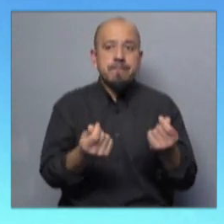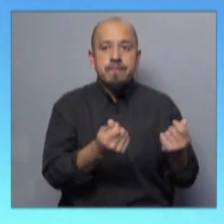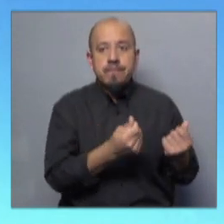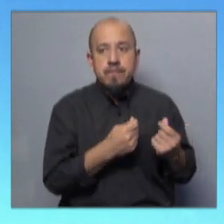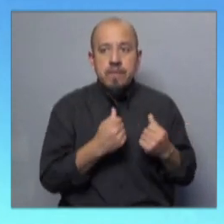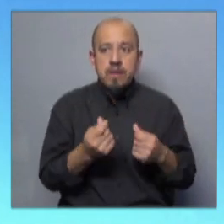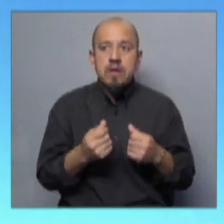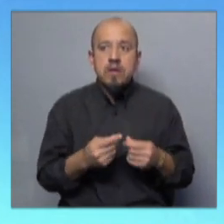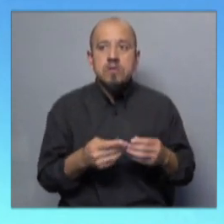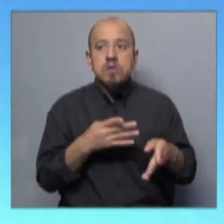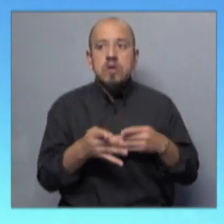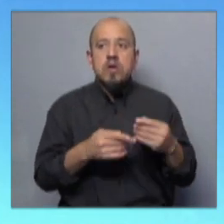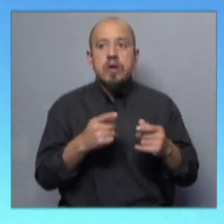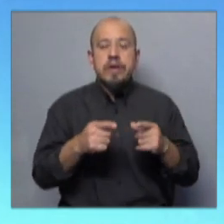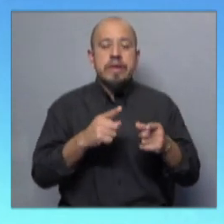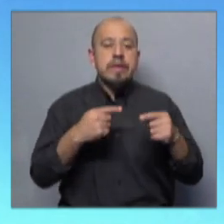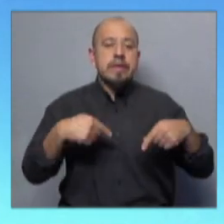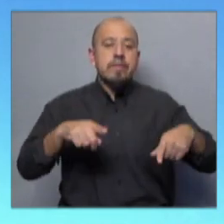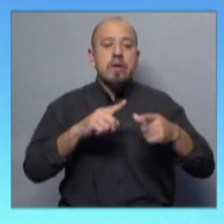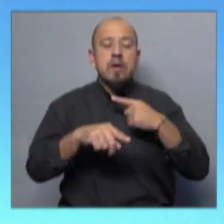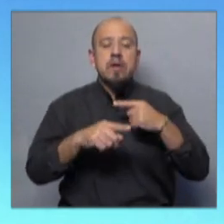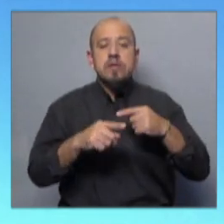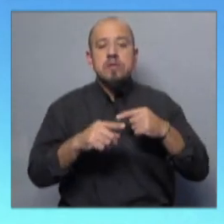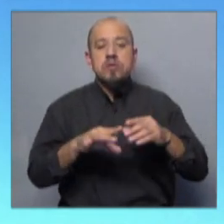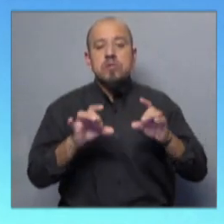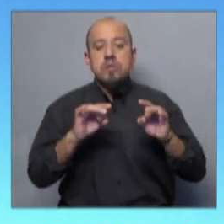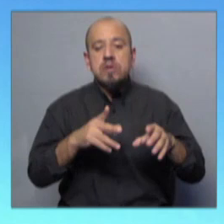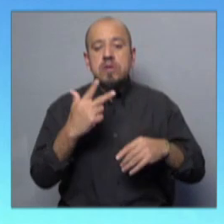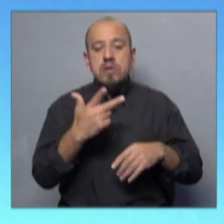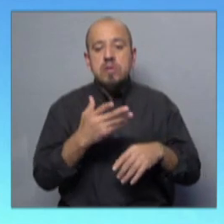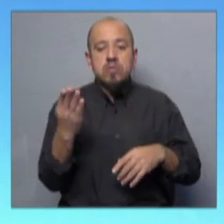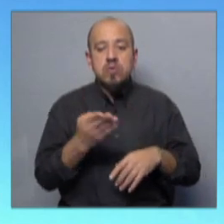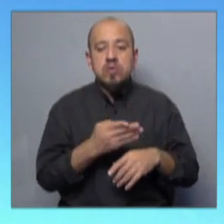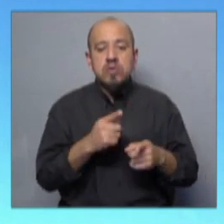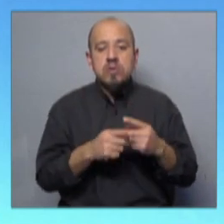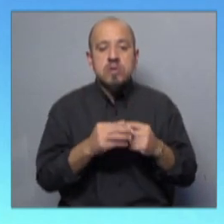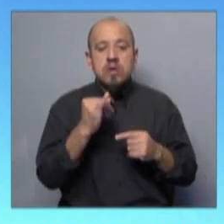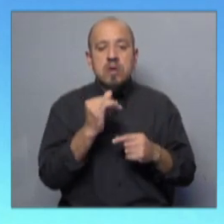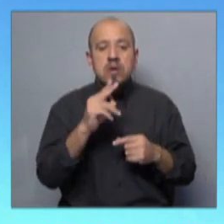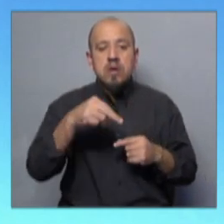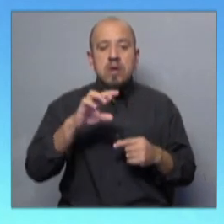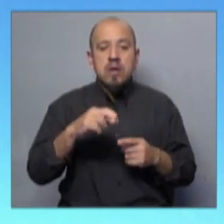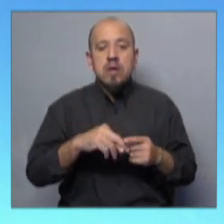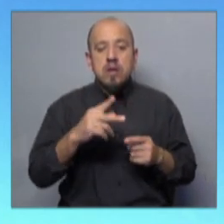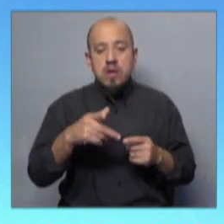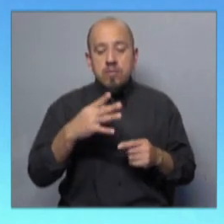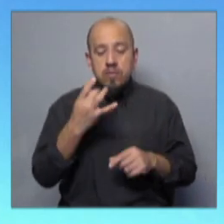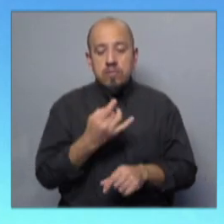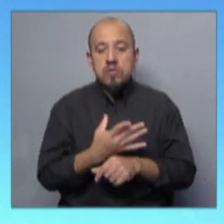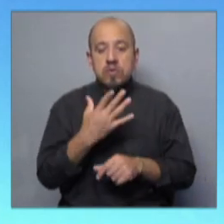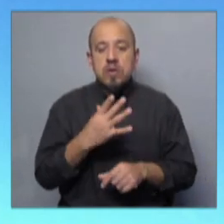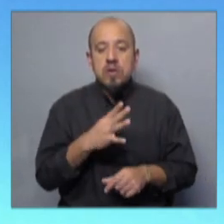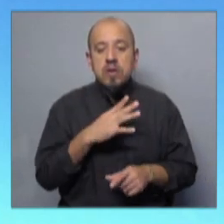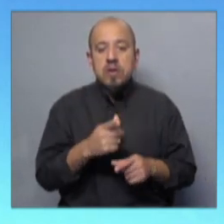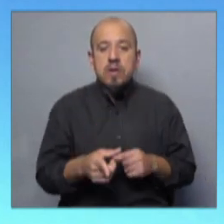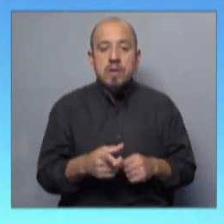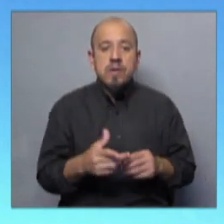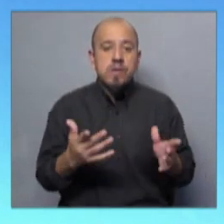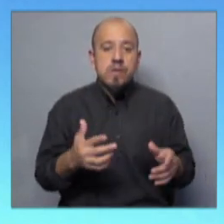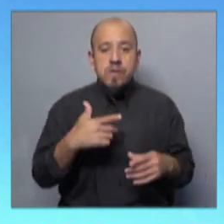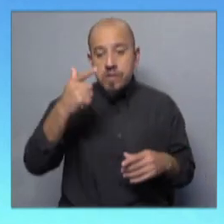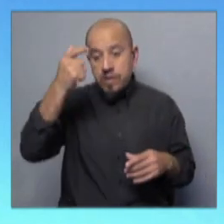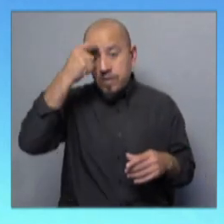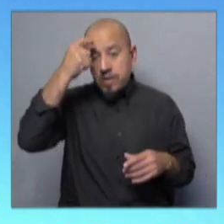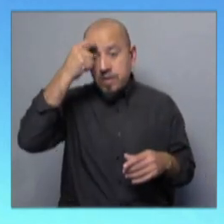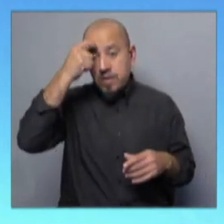en los cargos en las remuneraciones sobre un 3% del personal del inm es profesional con lo cual hay una gran debilidad técnica